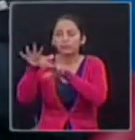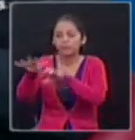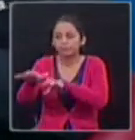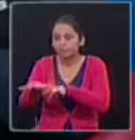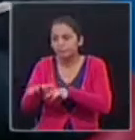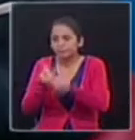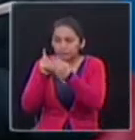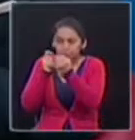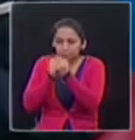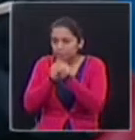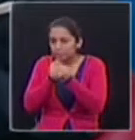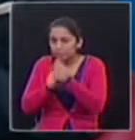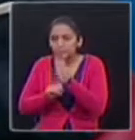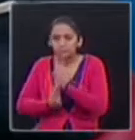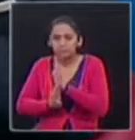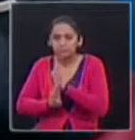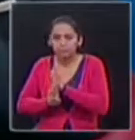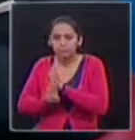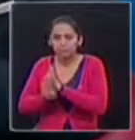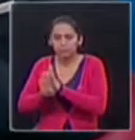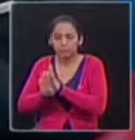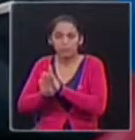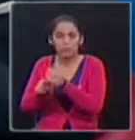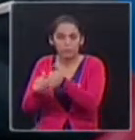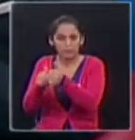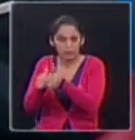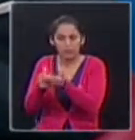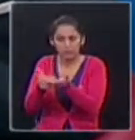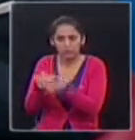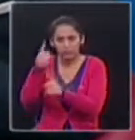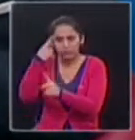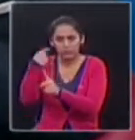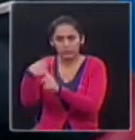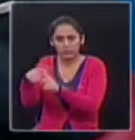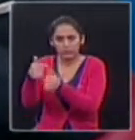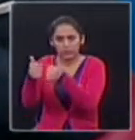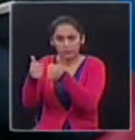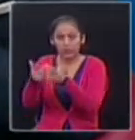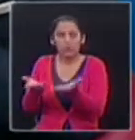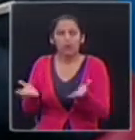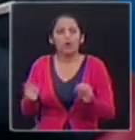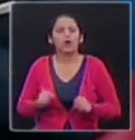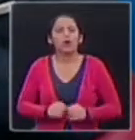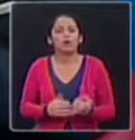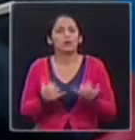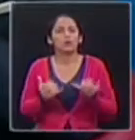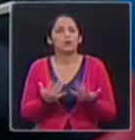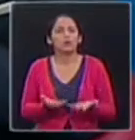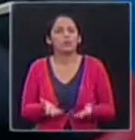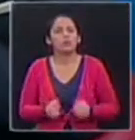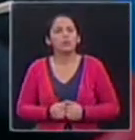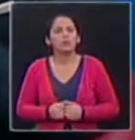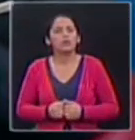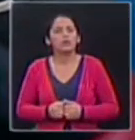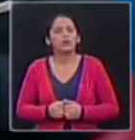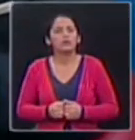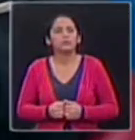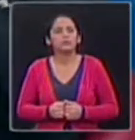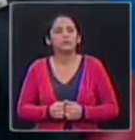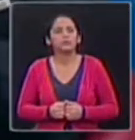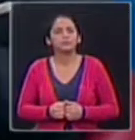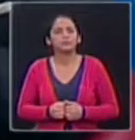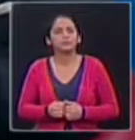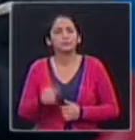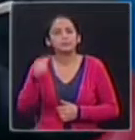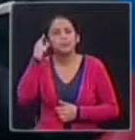parece positivo. Y en los sectores que, por ejemplo, tenemos desarrollado una industria primaria, llevarla a un